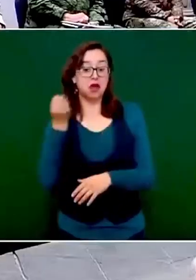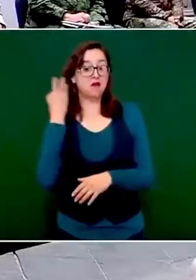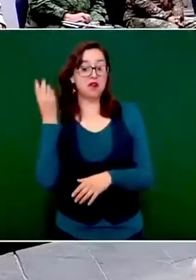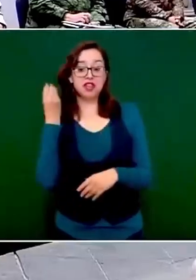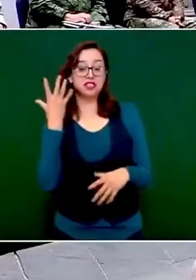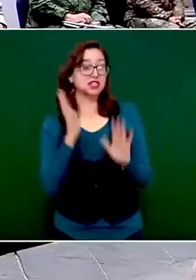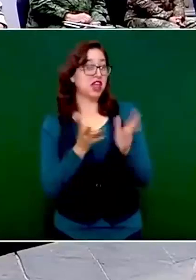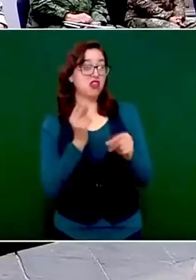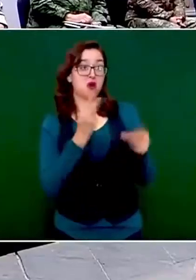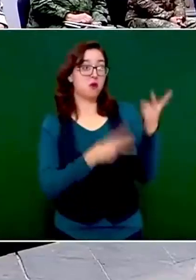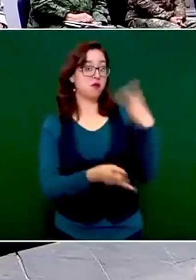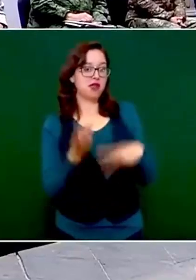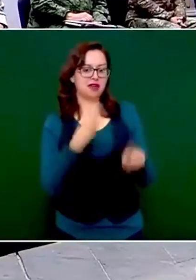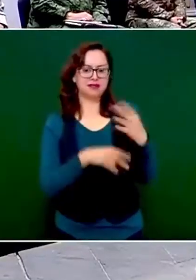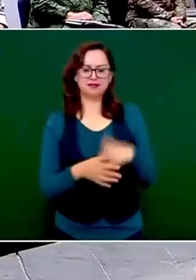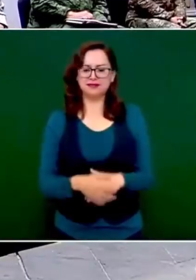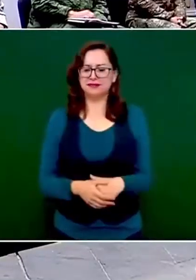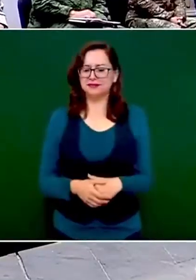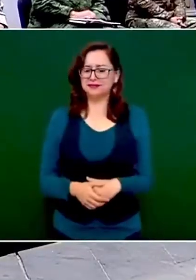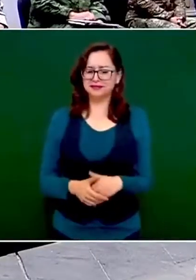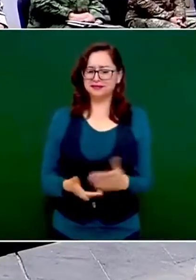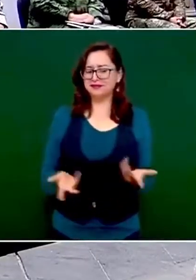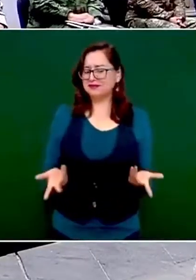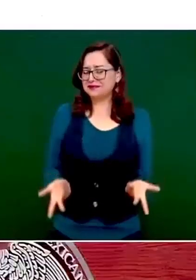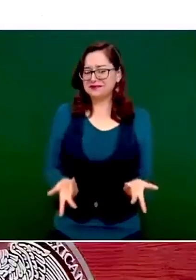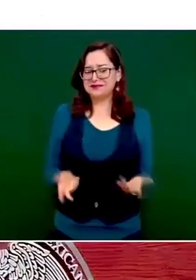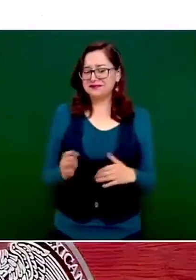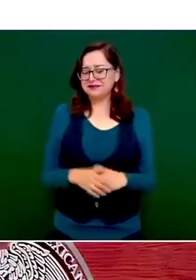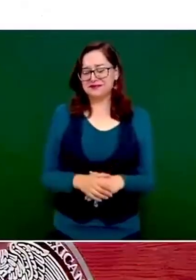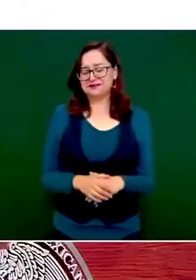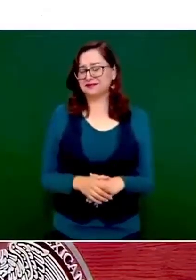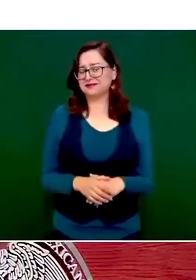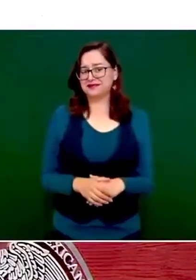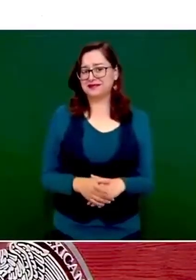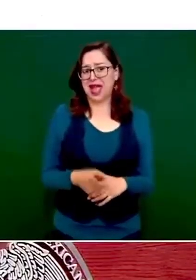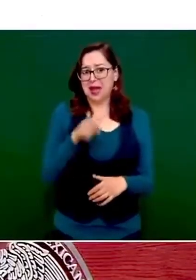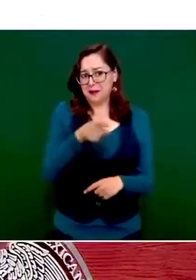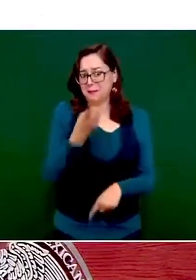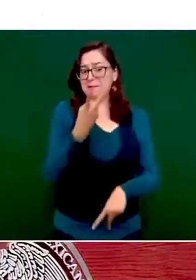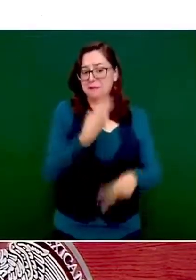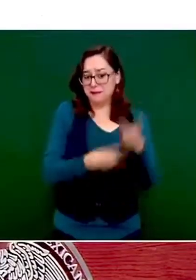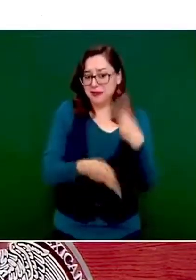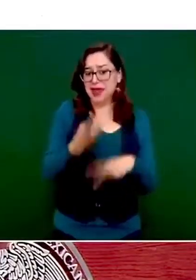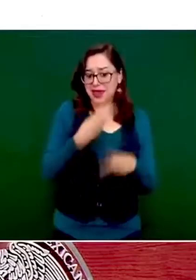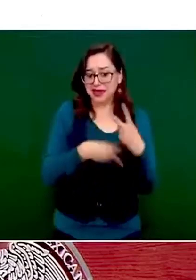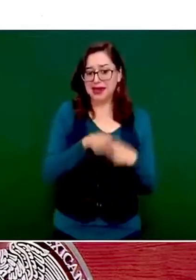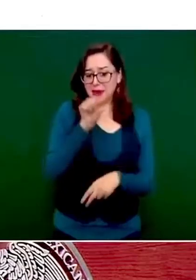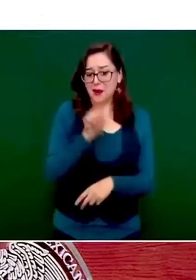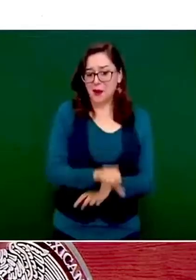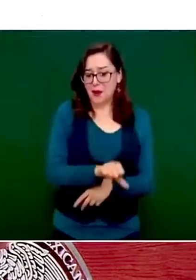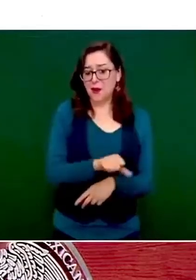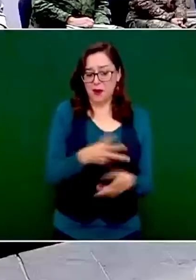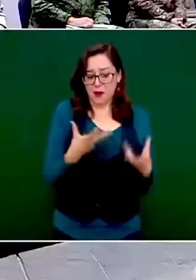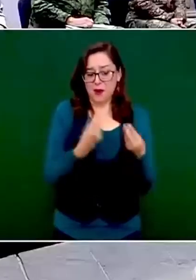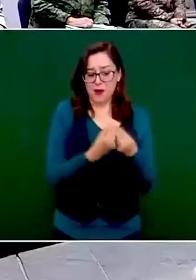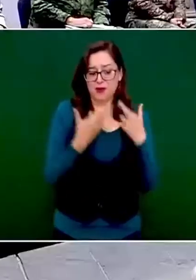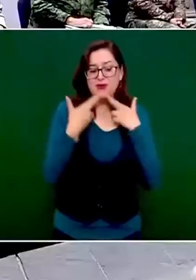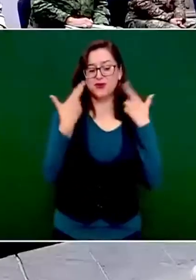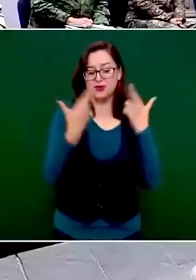hoy y me está esperando porque tenemos que ver precisamente este